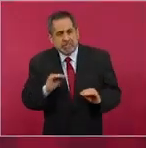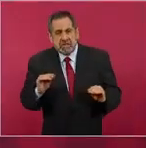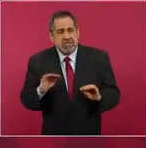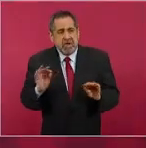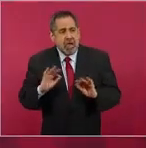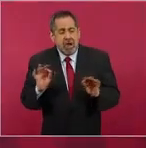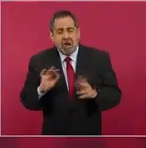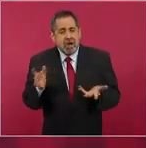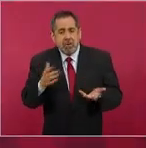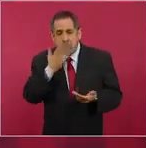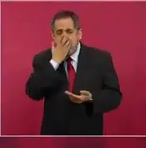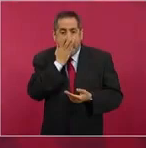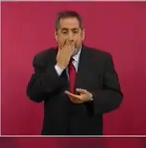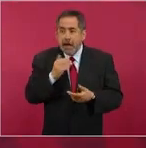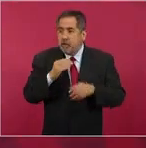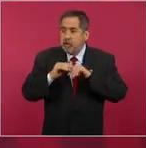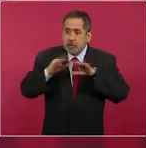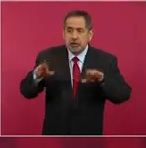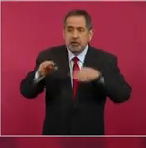Nada.